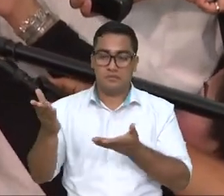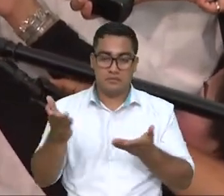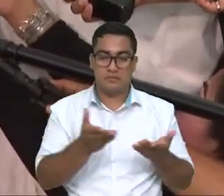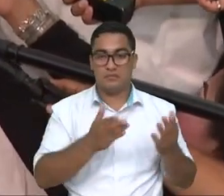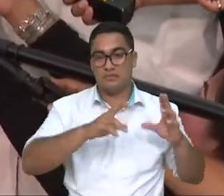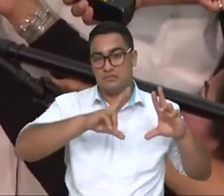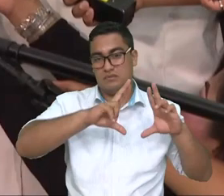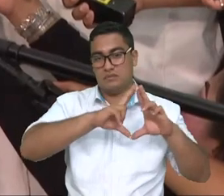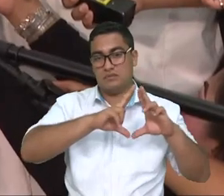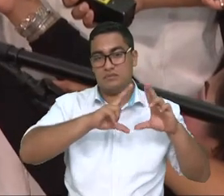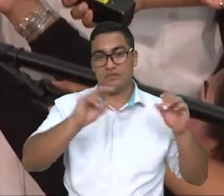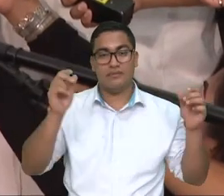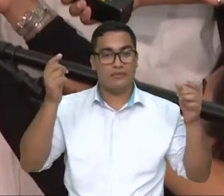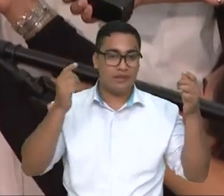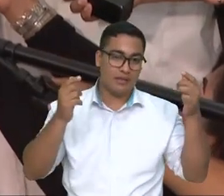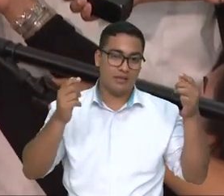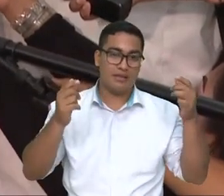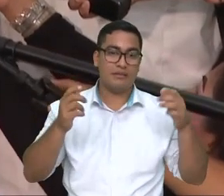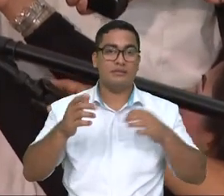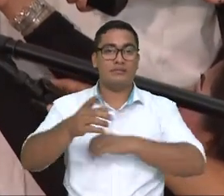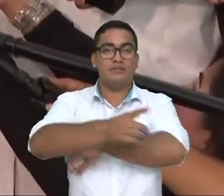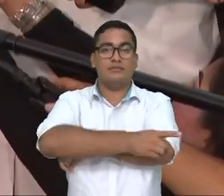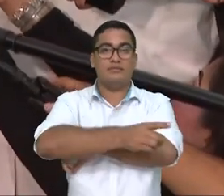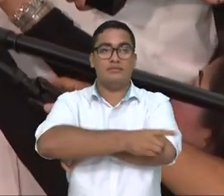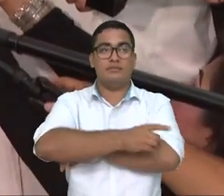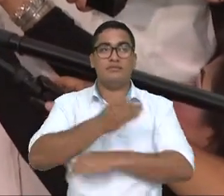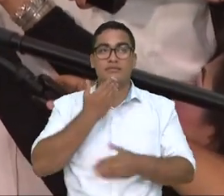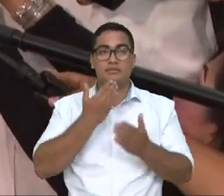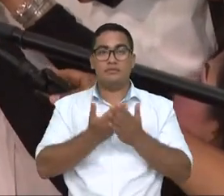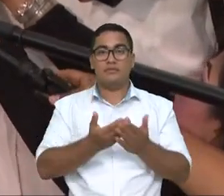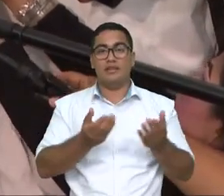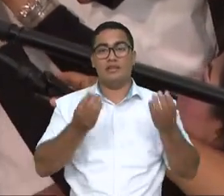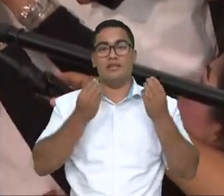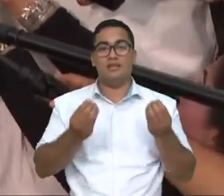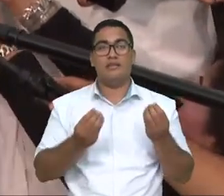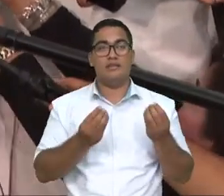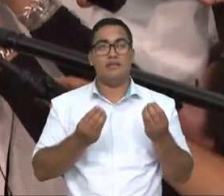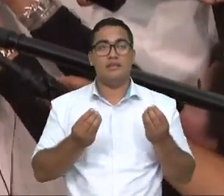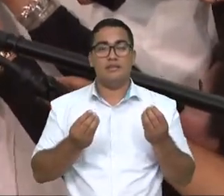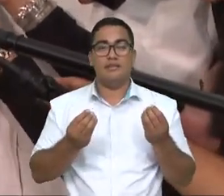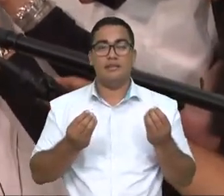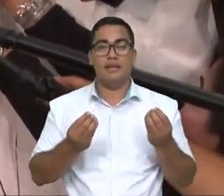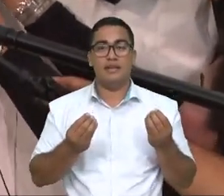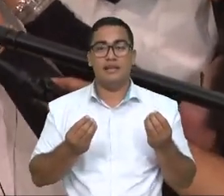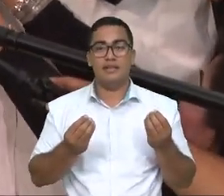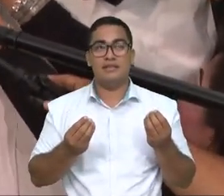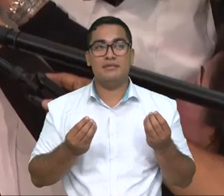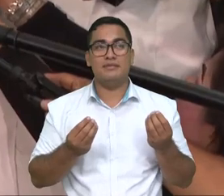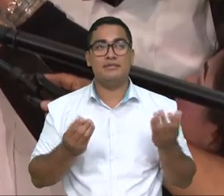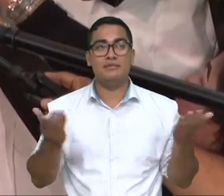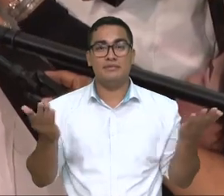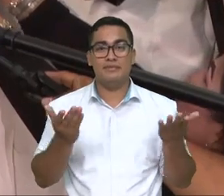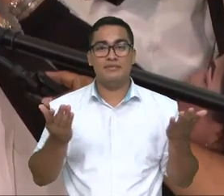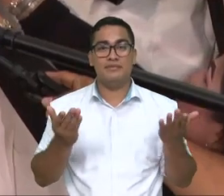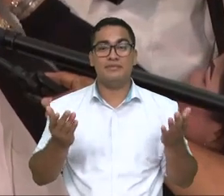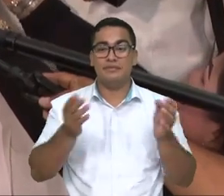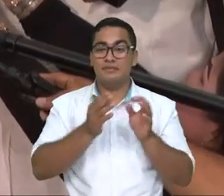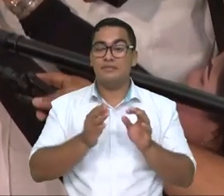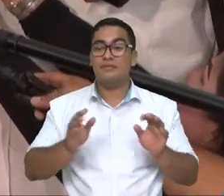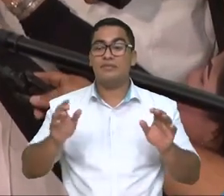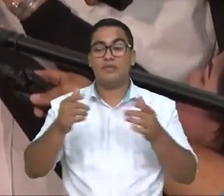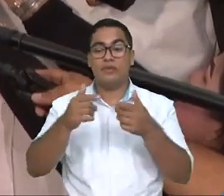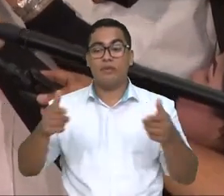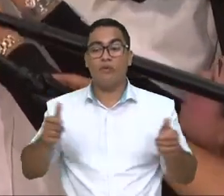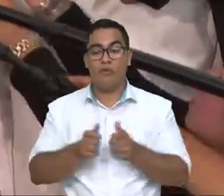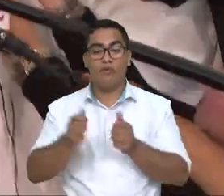patria de Sandino y Daniel. Y muchísimas gracias. Dentro de los especialistas se encuentran